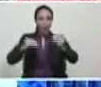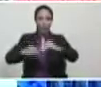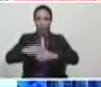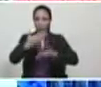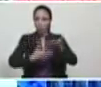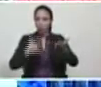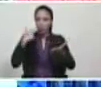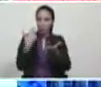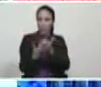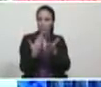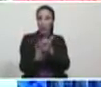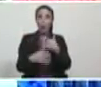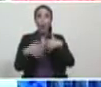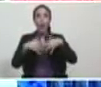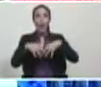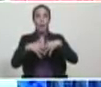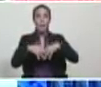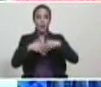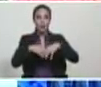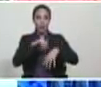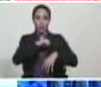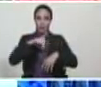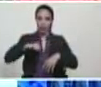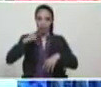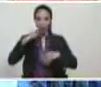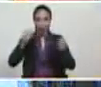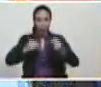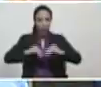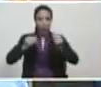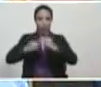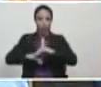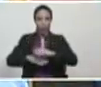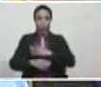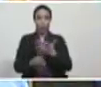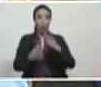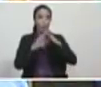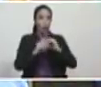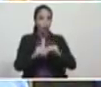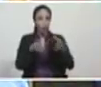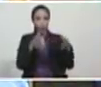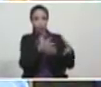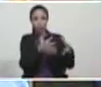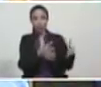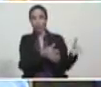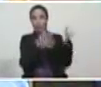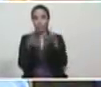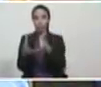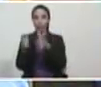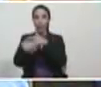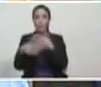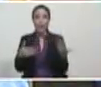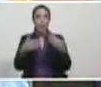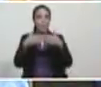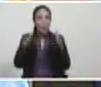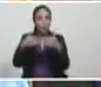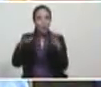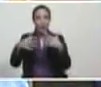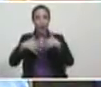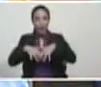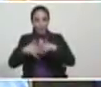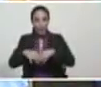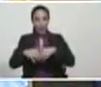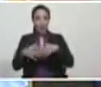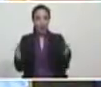las industrias privadas, todas, y todas las industrias públicas y mixtas del país